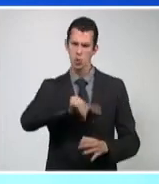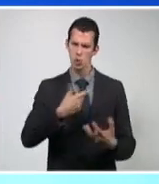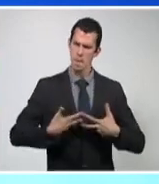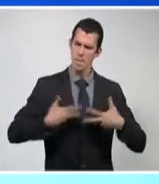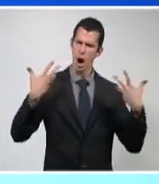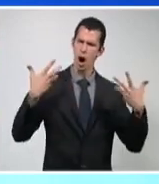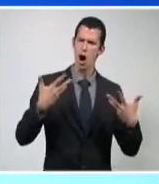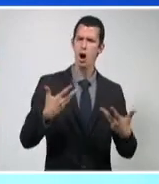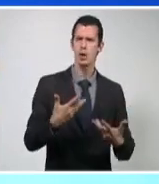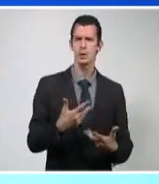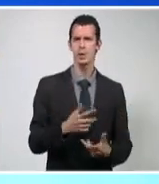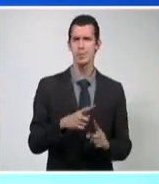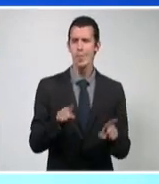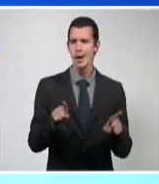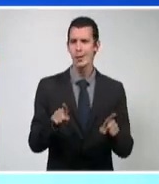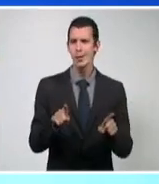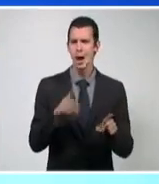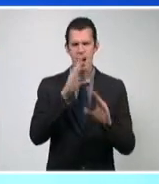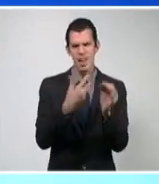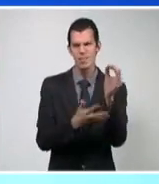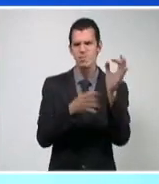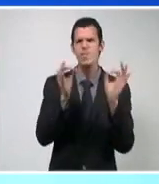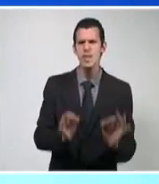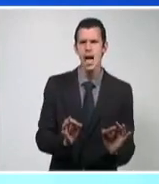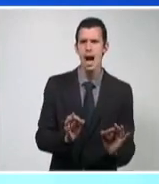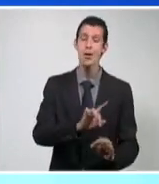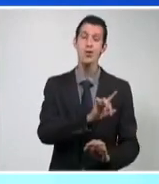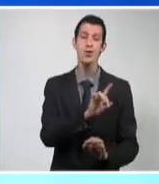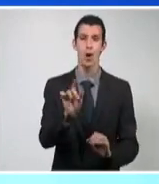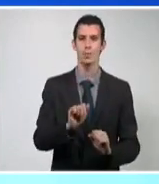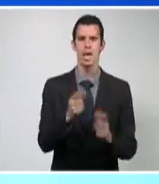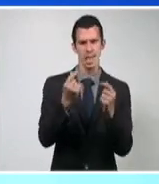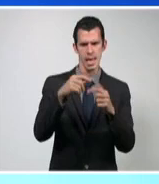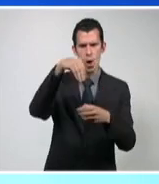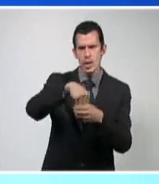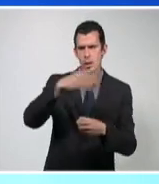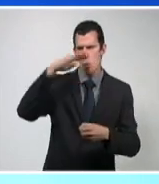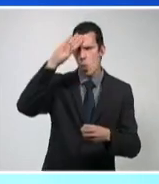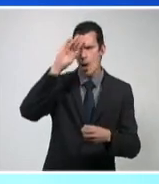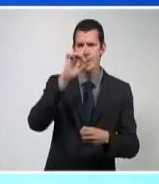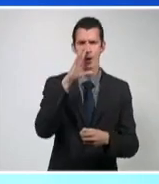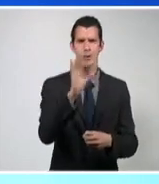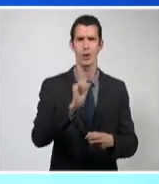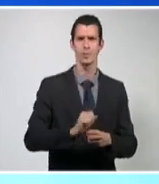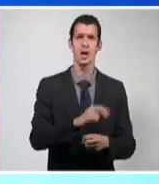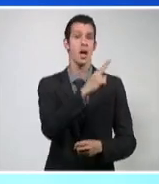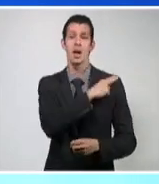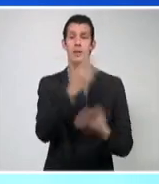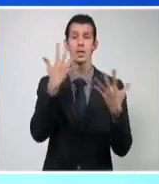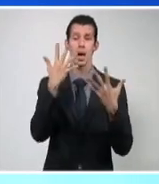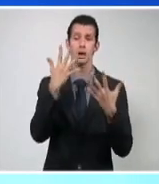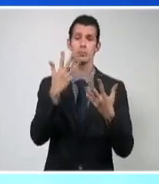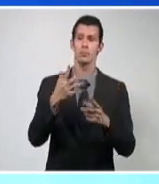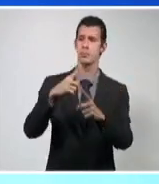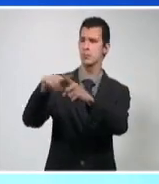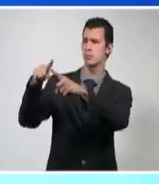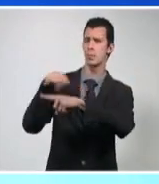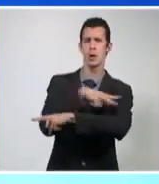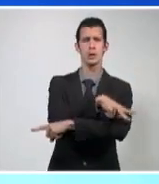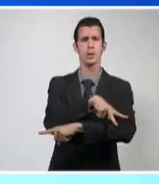Sus dueños no viven aquí, no viven en Cuba. Lo que hacen de Cuba es un negocio. Los que trabajan para ellos aquí son